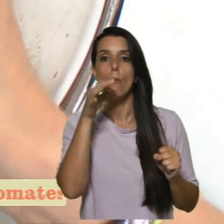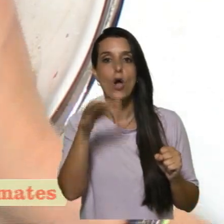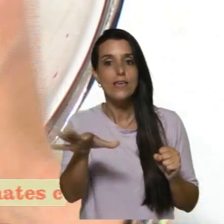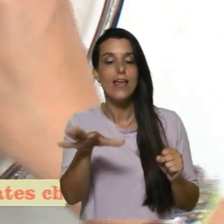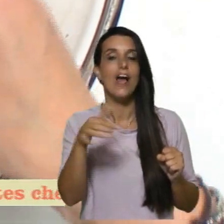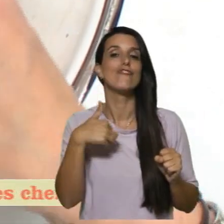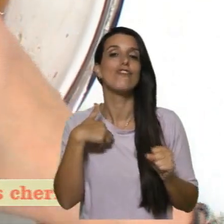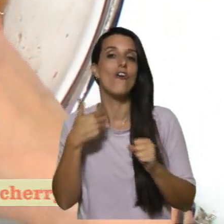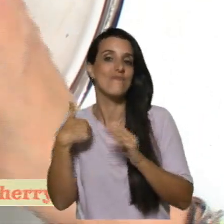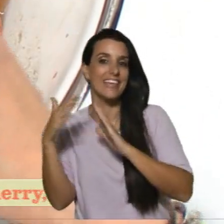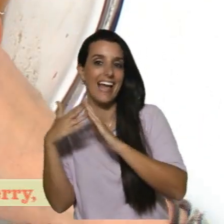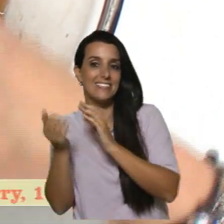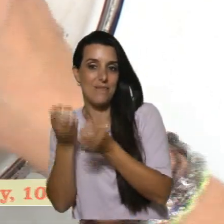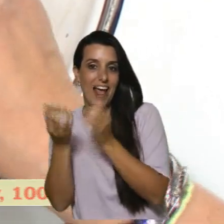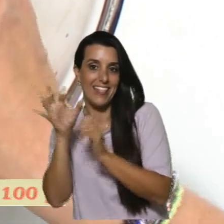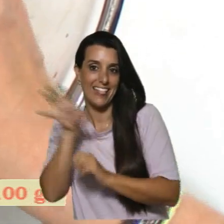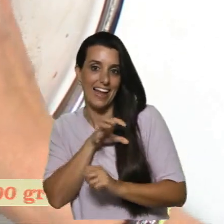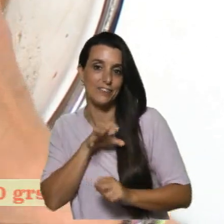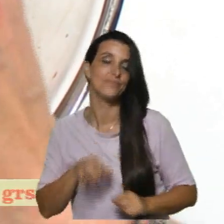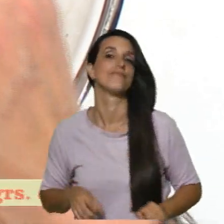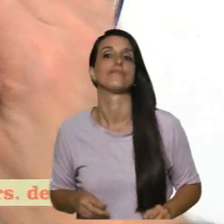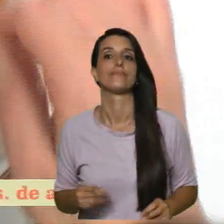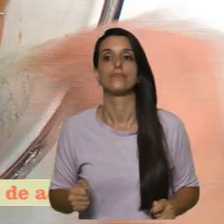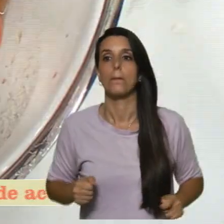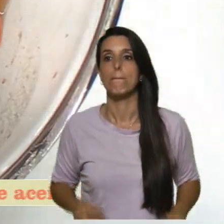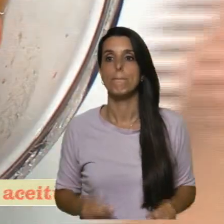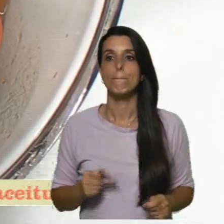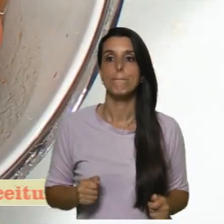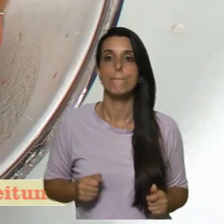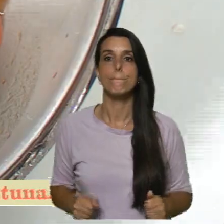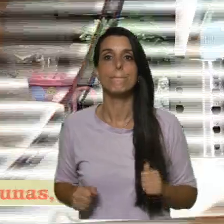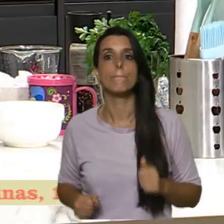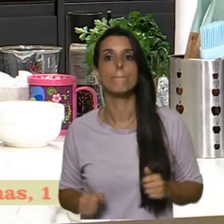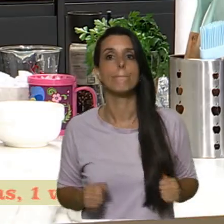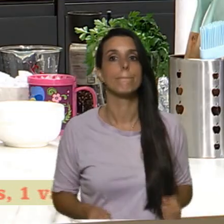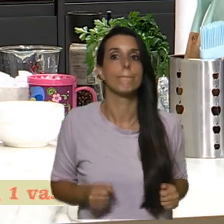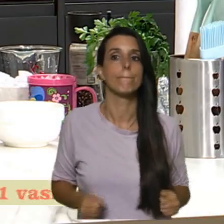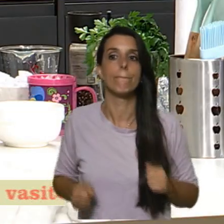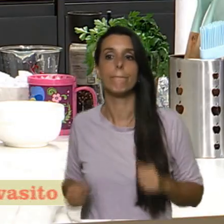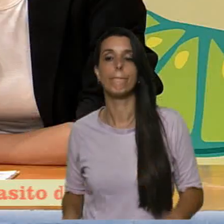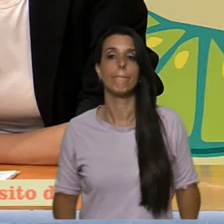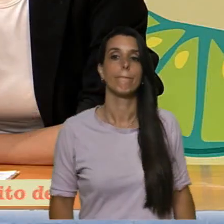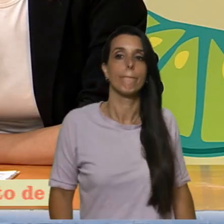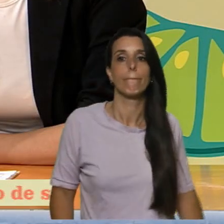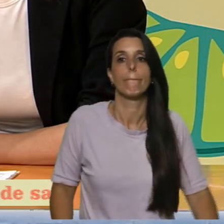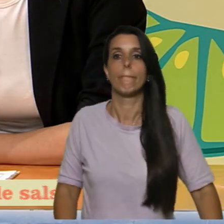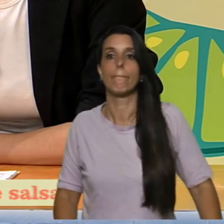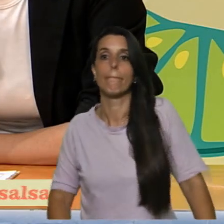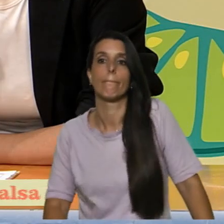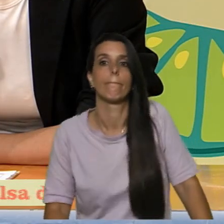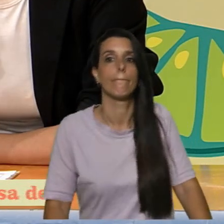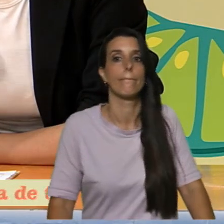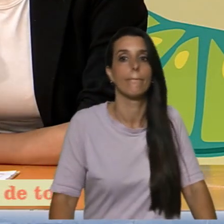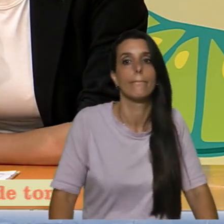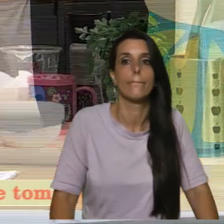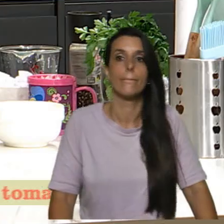tengo plantita de romero y me va bien. Ceci agarró las ramitas más lindas y me las puso allá. Agarrale, eso es para la decoración del plato.